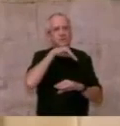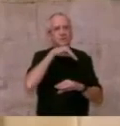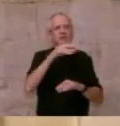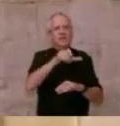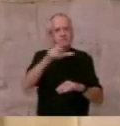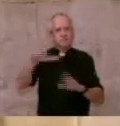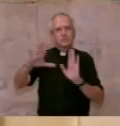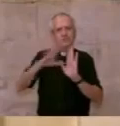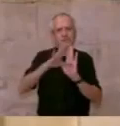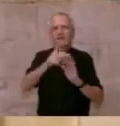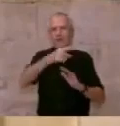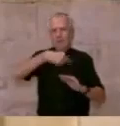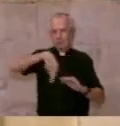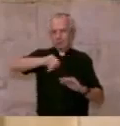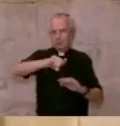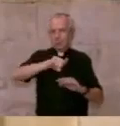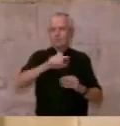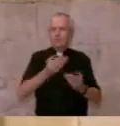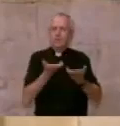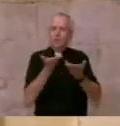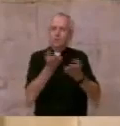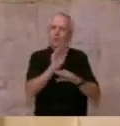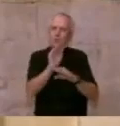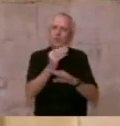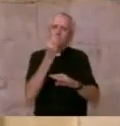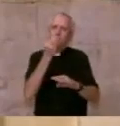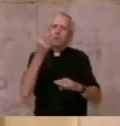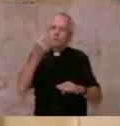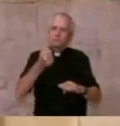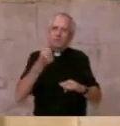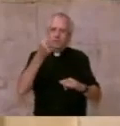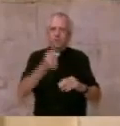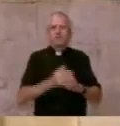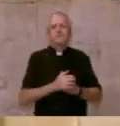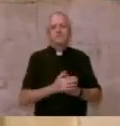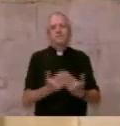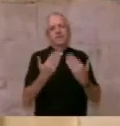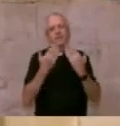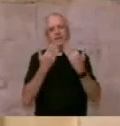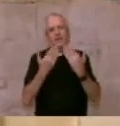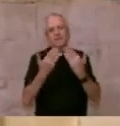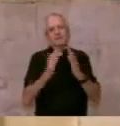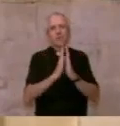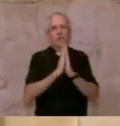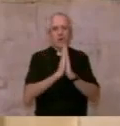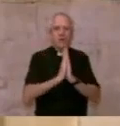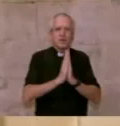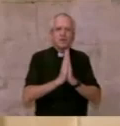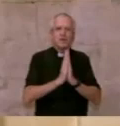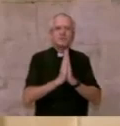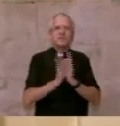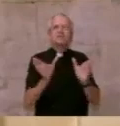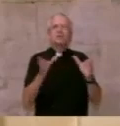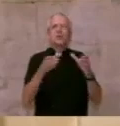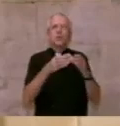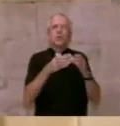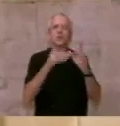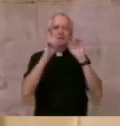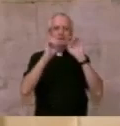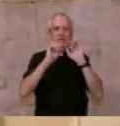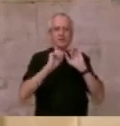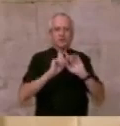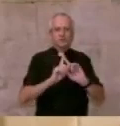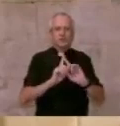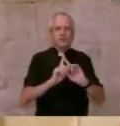para servir a los que se acercan a vosotros con proximidad, delicadeza y comprensión. Gràcies per la pregària de les comunitats, i